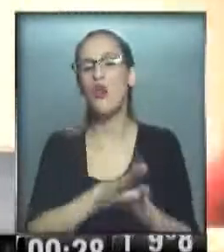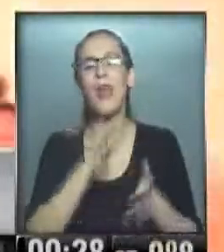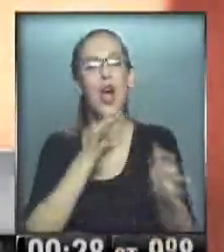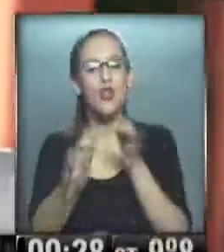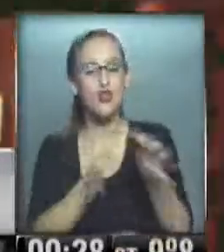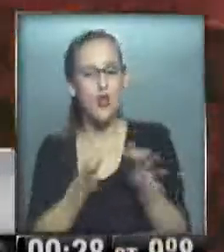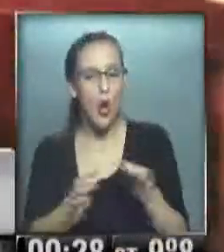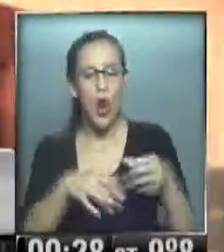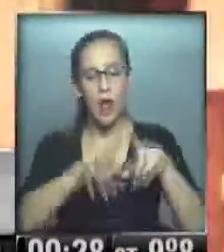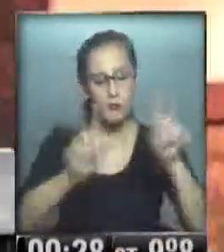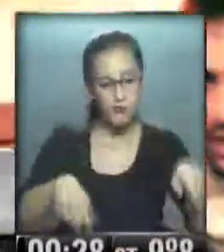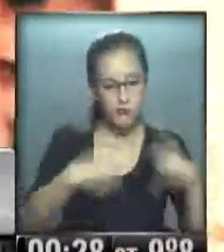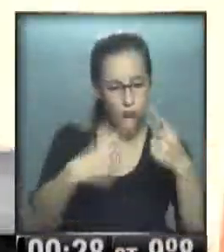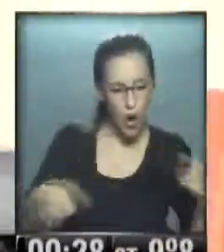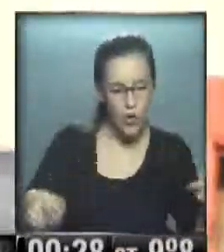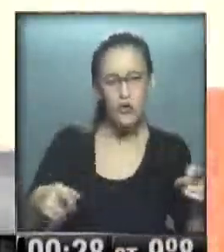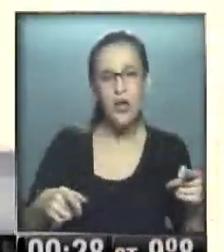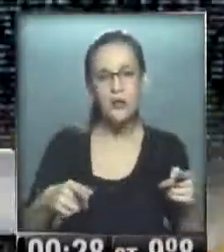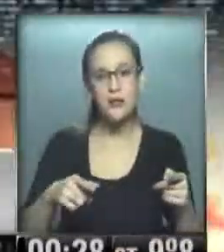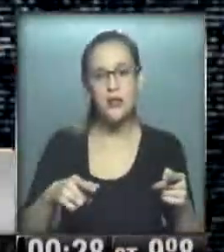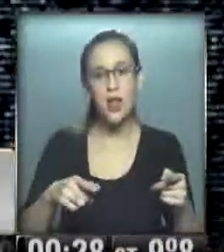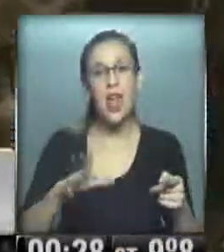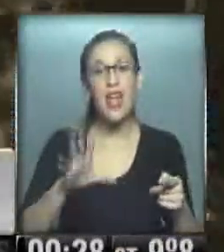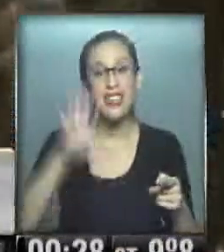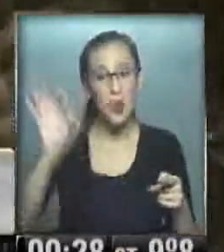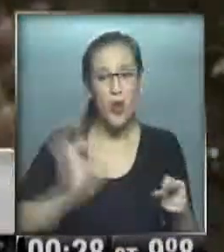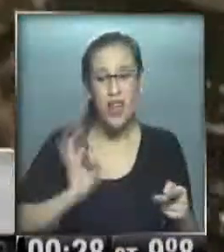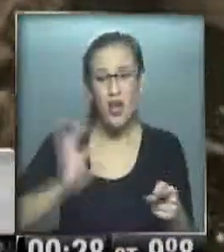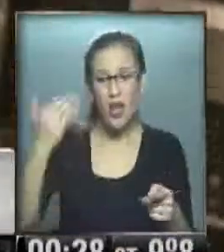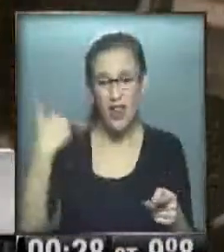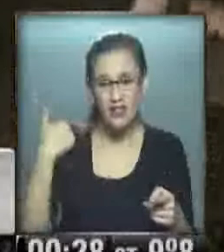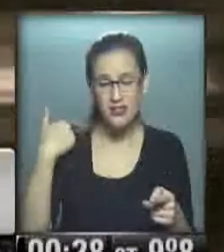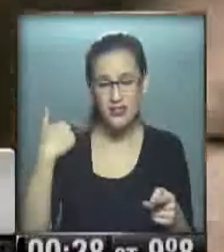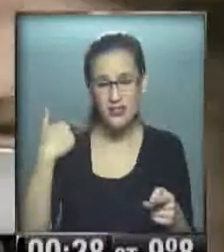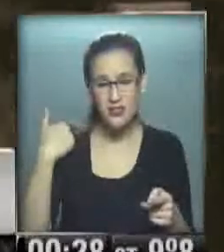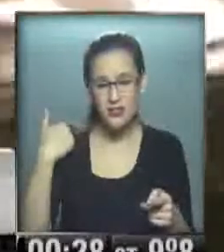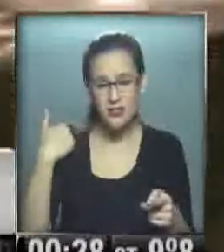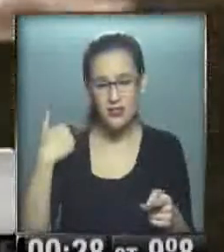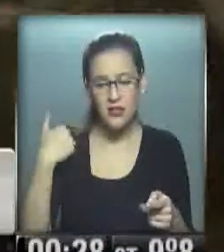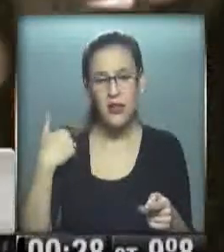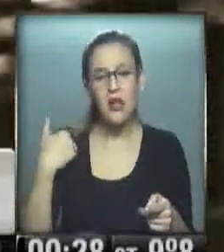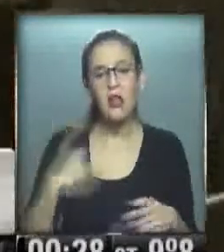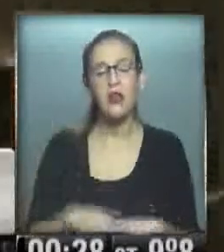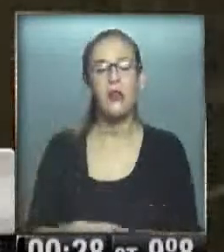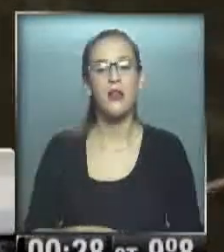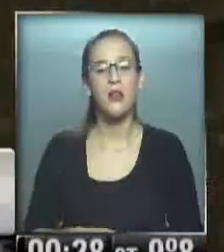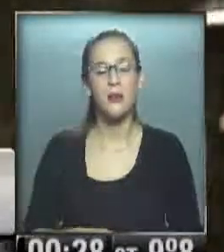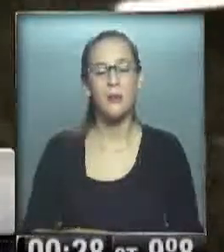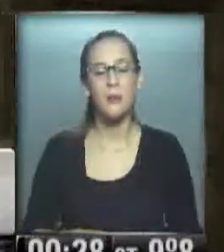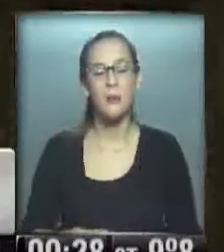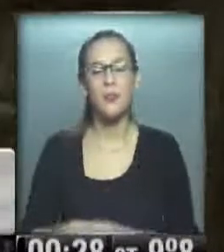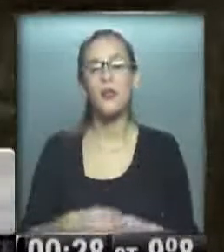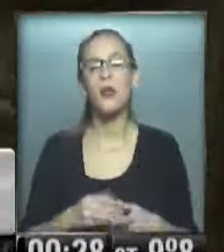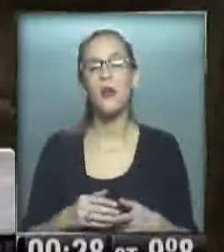instrumentos que usábamos eran de hacía 40 a 50 años había un amplificador que había sido tocado por porción y hendrix o una